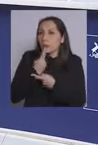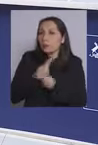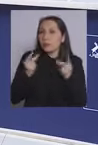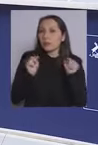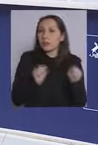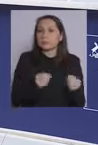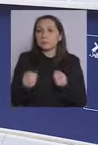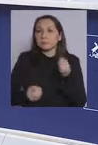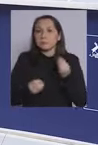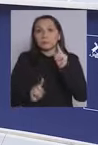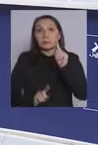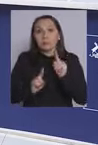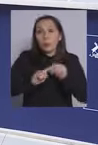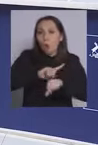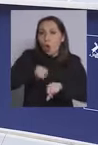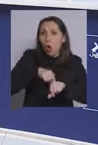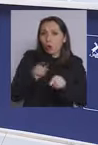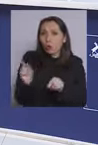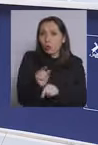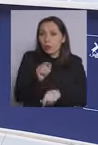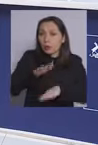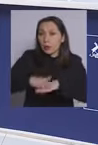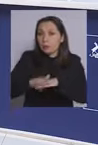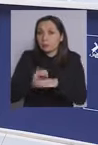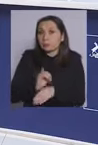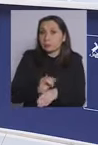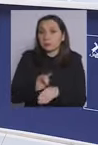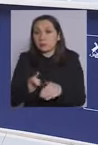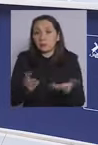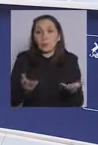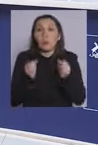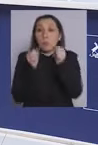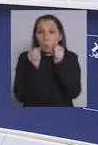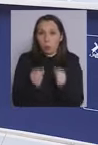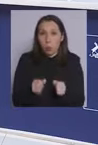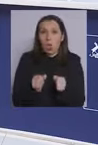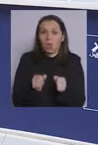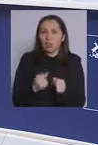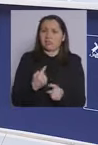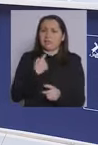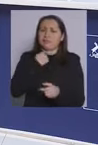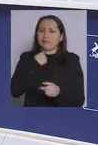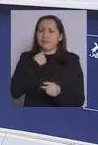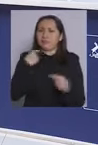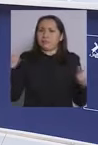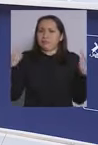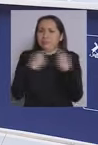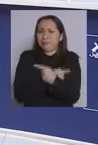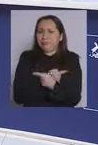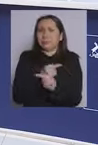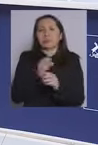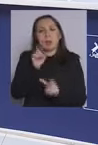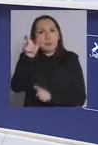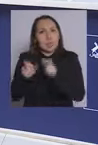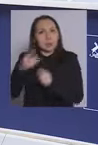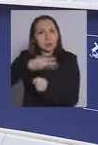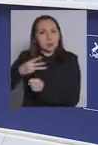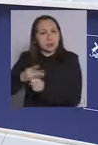¿Se trataría de algunas horas de permiso? Y si finalmente esto podría ser contraproducente, considerando que son